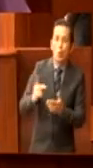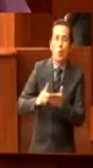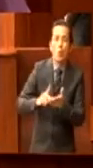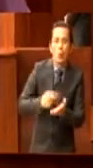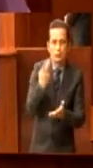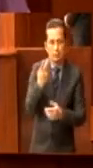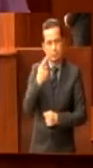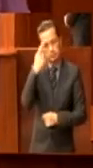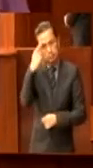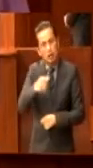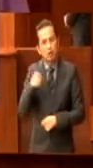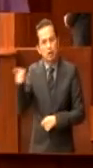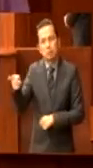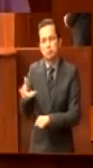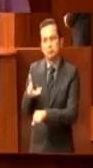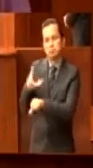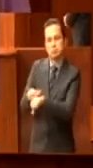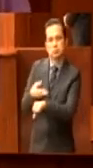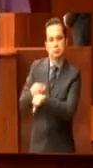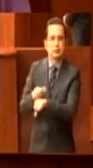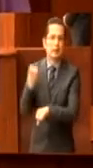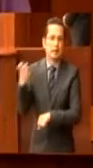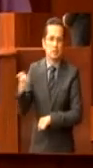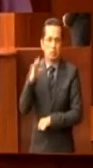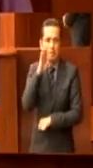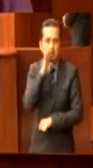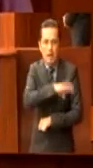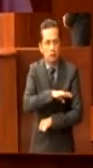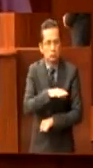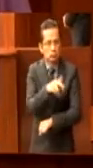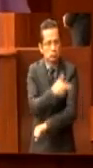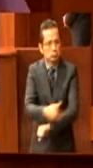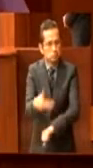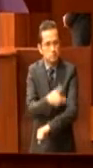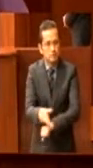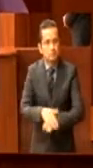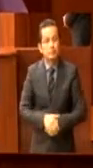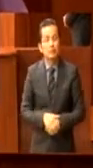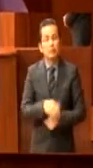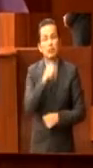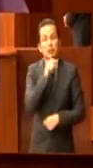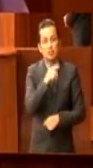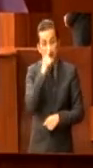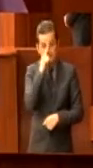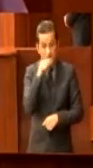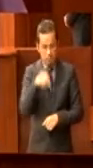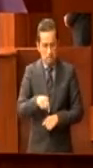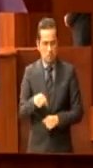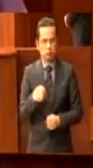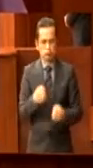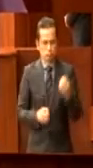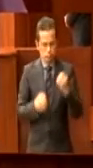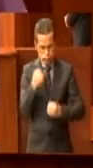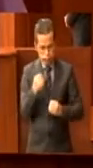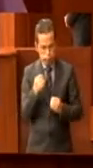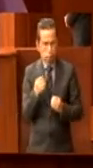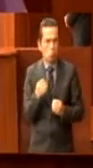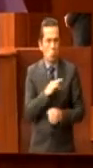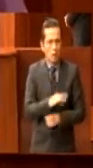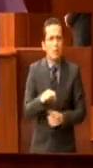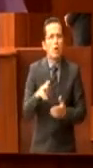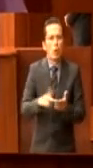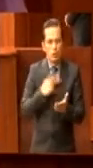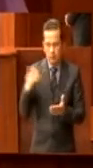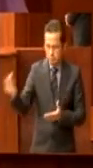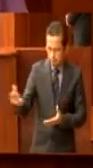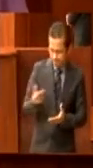esta irregularidad procesal y este órgano jurisdiccional puede pronunciarse sobre la